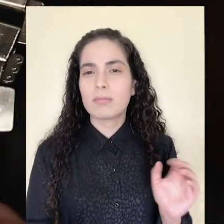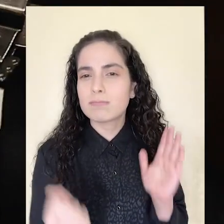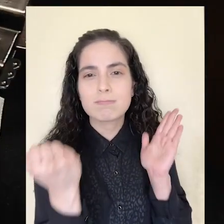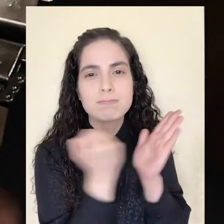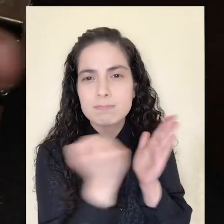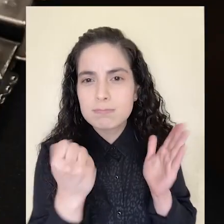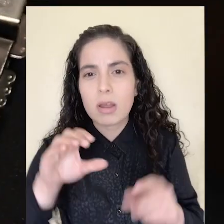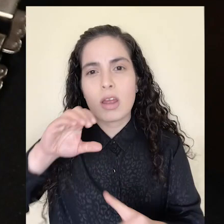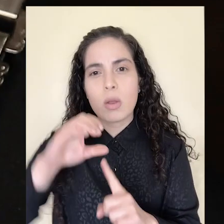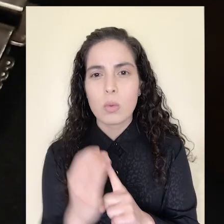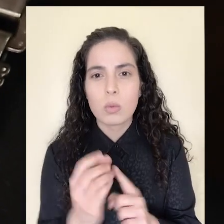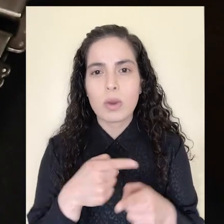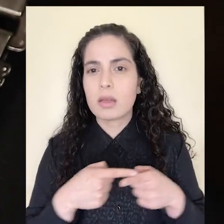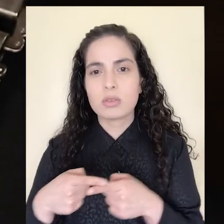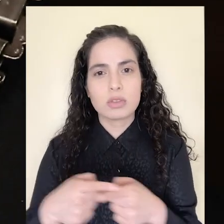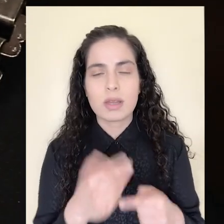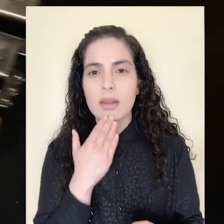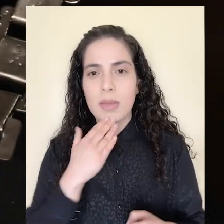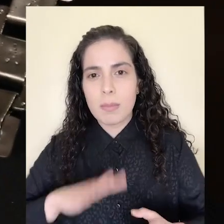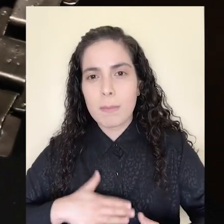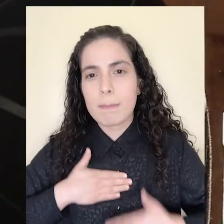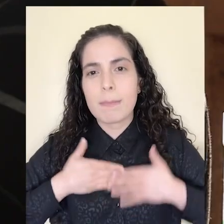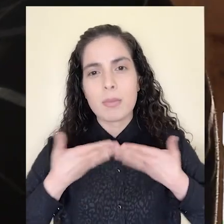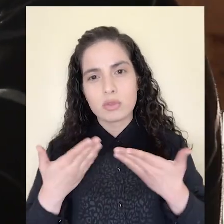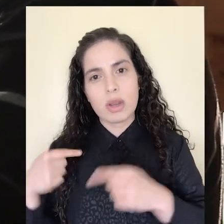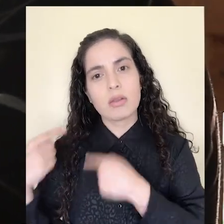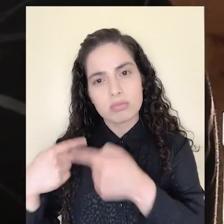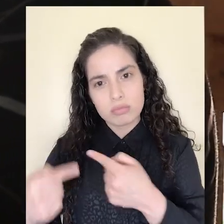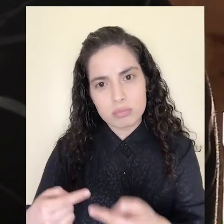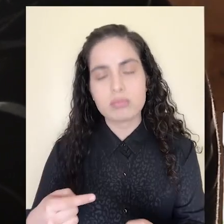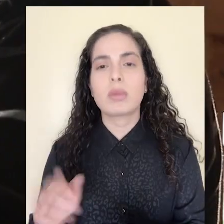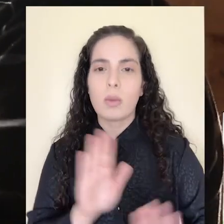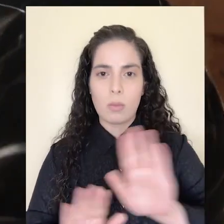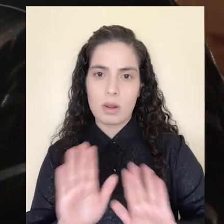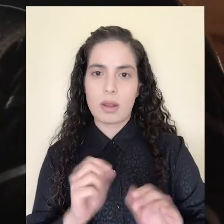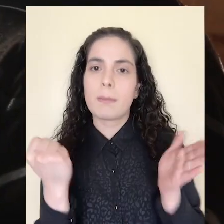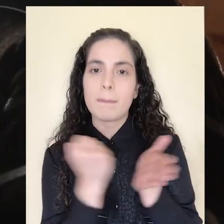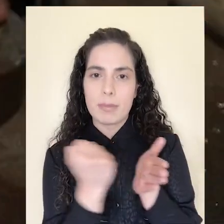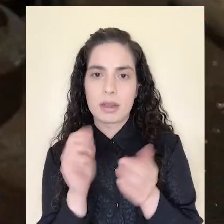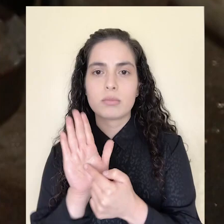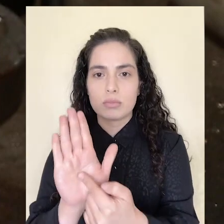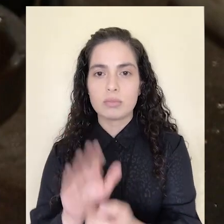es representativo. Entonces esa es mi firma. Hay un tema cultural, social y a la vez emocional.